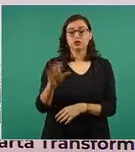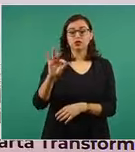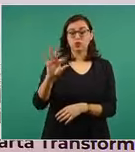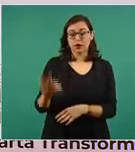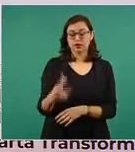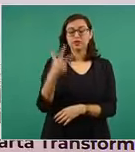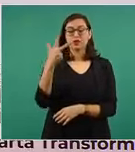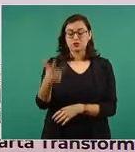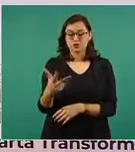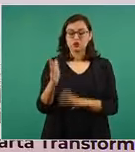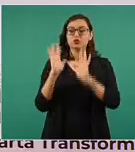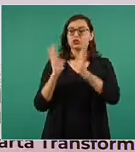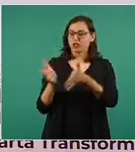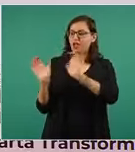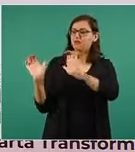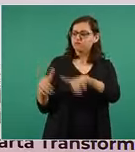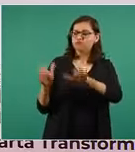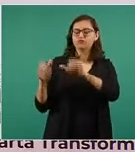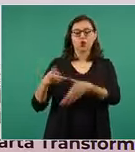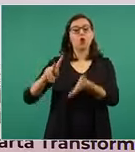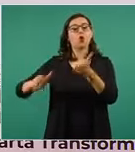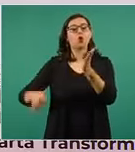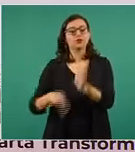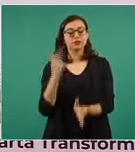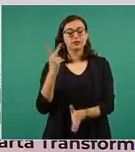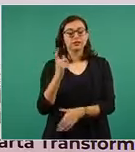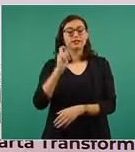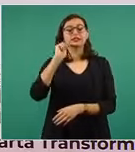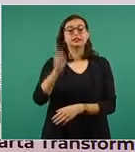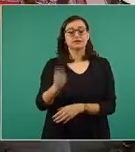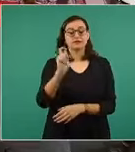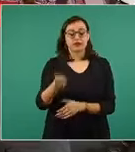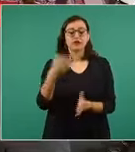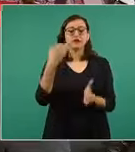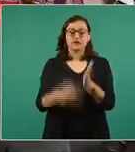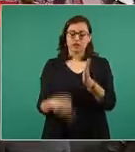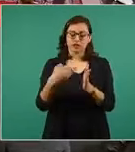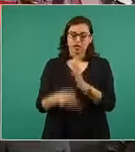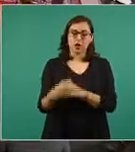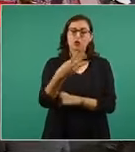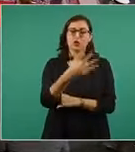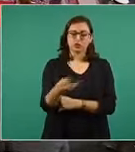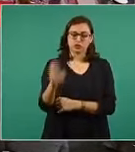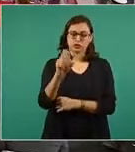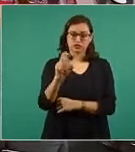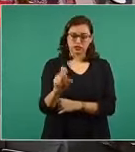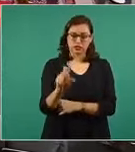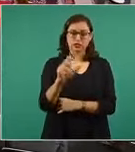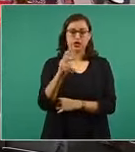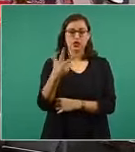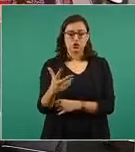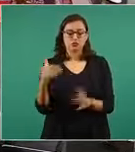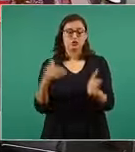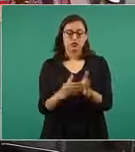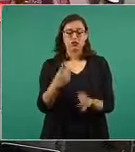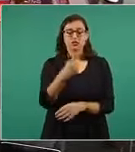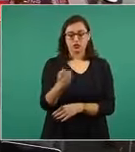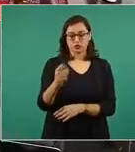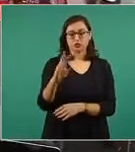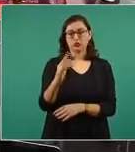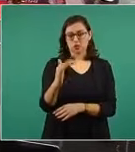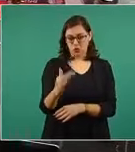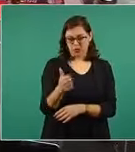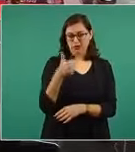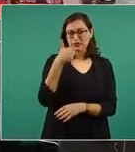sólo nos faltan 438.156 para